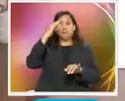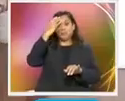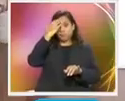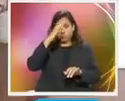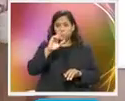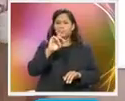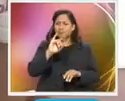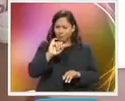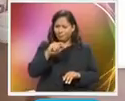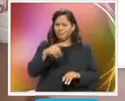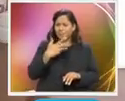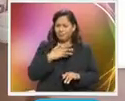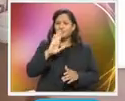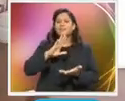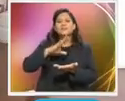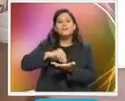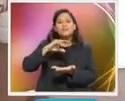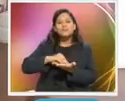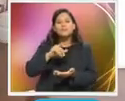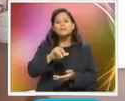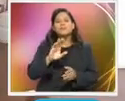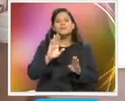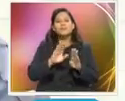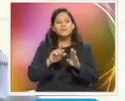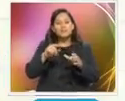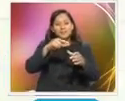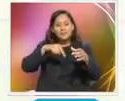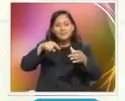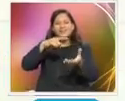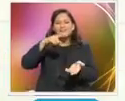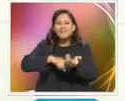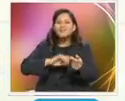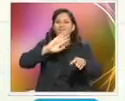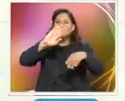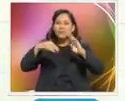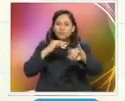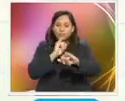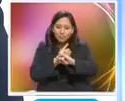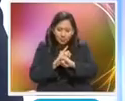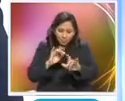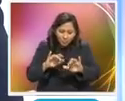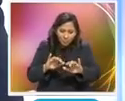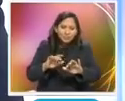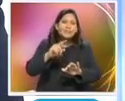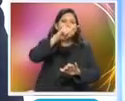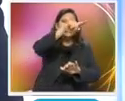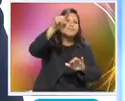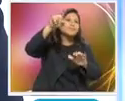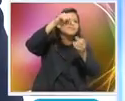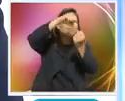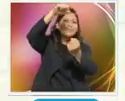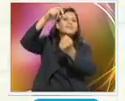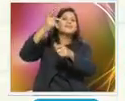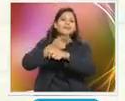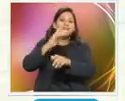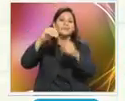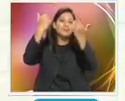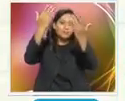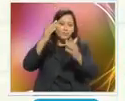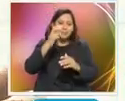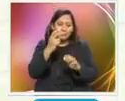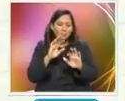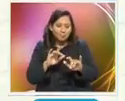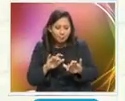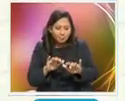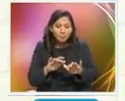una réplica, es una suerte como de pequeño universo visible de lo que sucede afuera. Es decir, alguna vez un activista justo me decía eso,